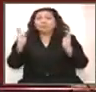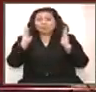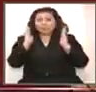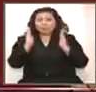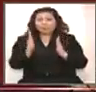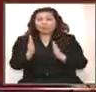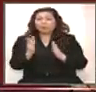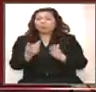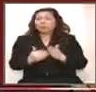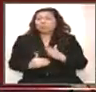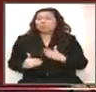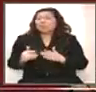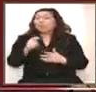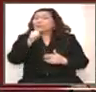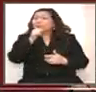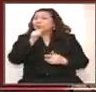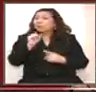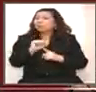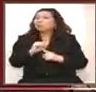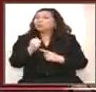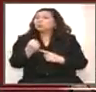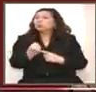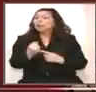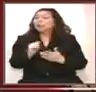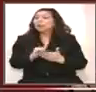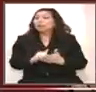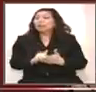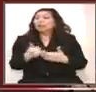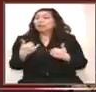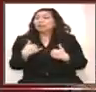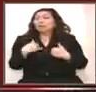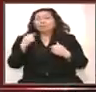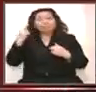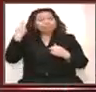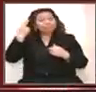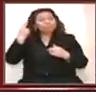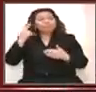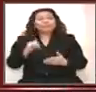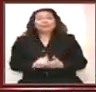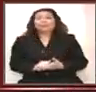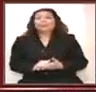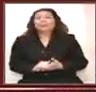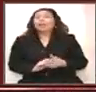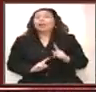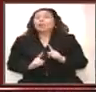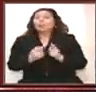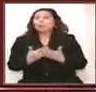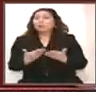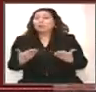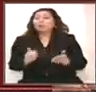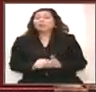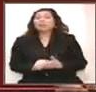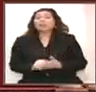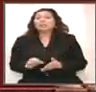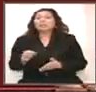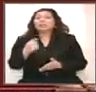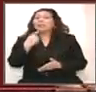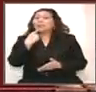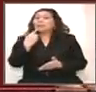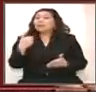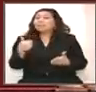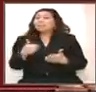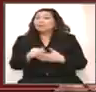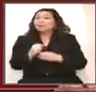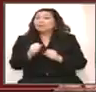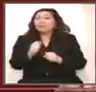concentra una elevada tolerancia social que nos debe llamar a reflexión. En algunos casos, se suele decir, frente